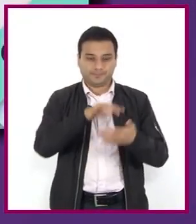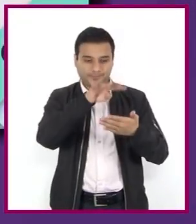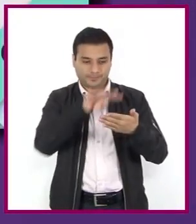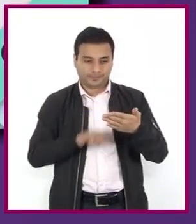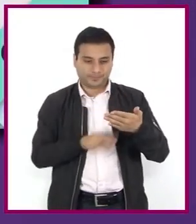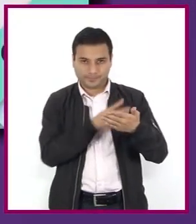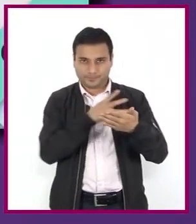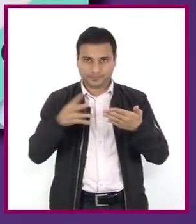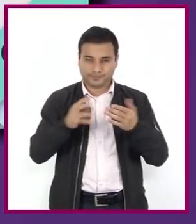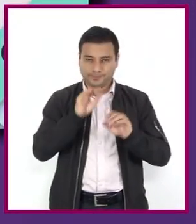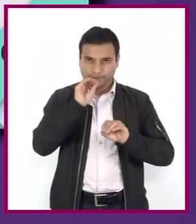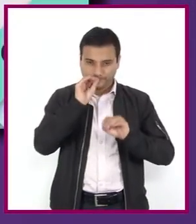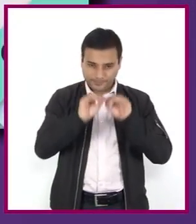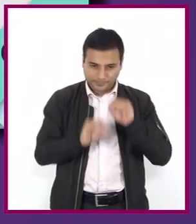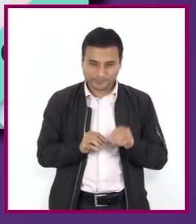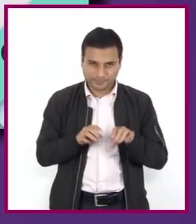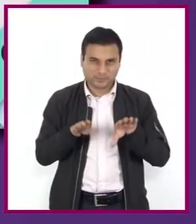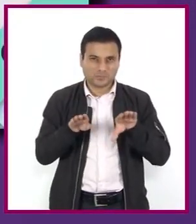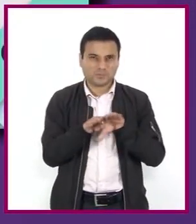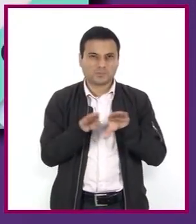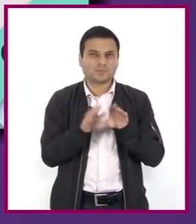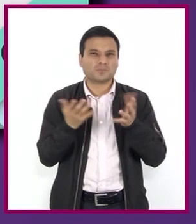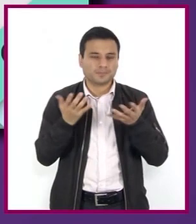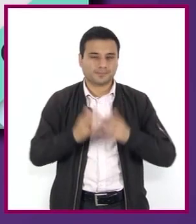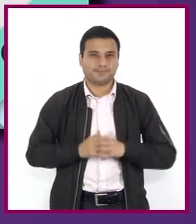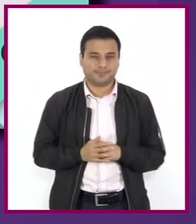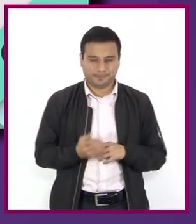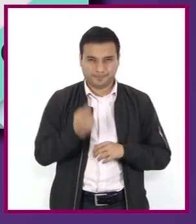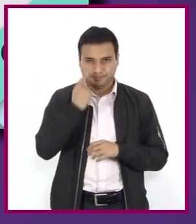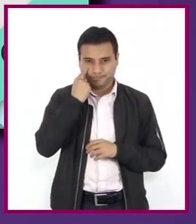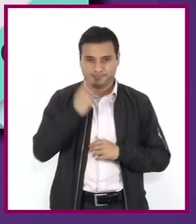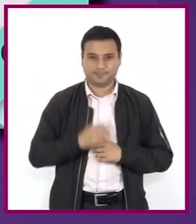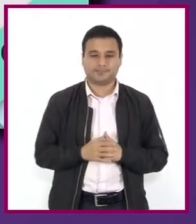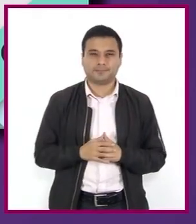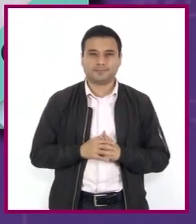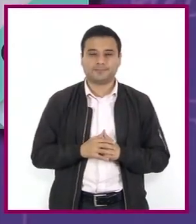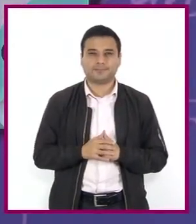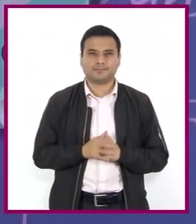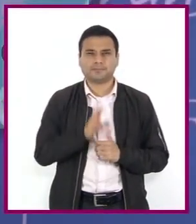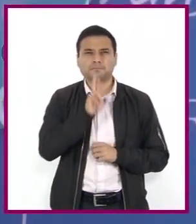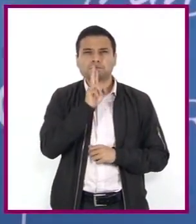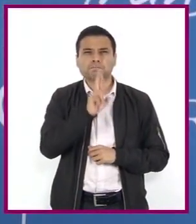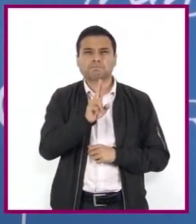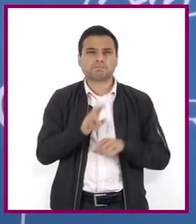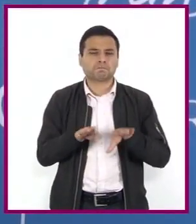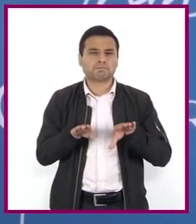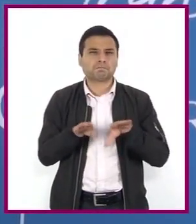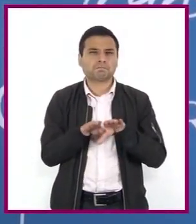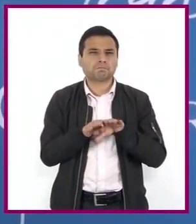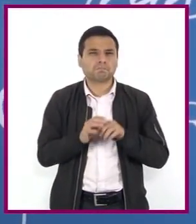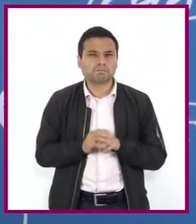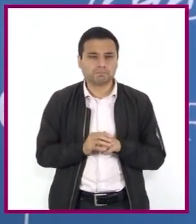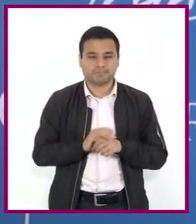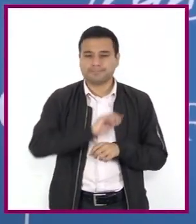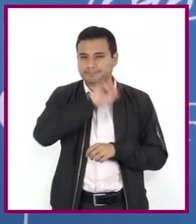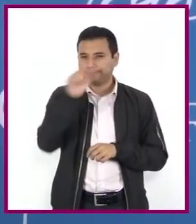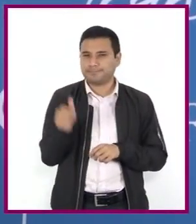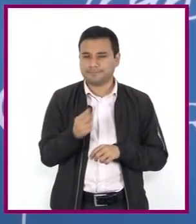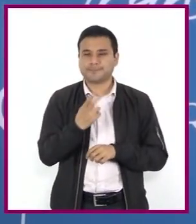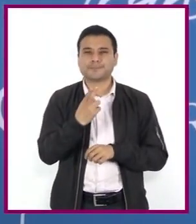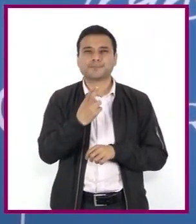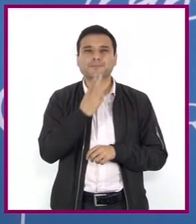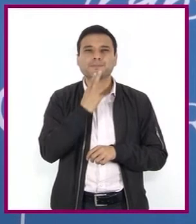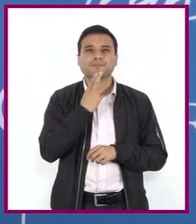publicidad en esos valores con intervalos de 1. Los resultados los utilizaremos para generar